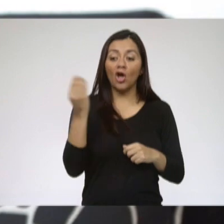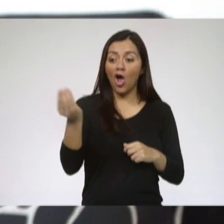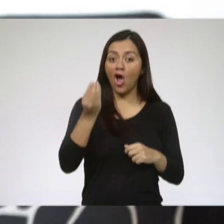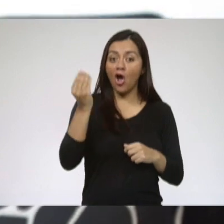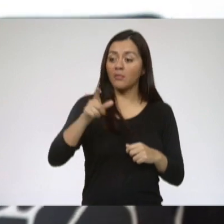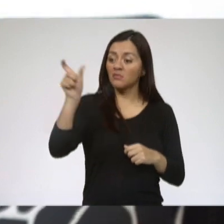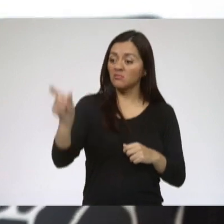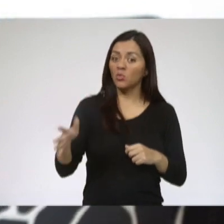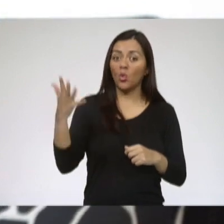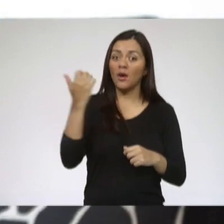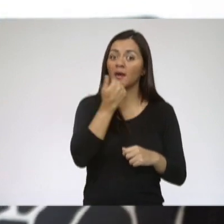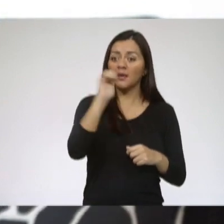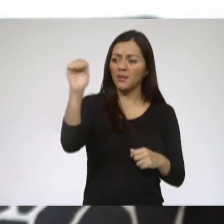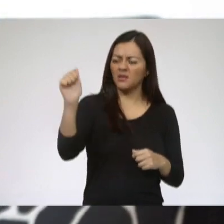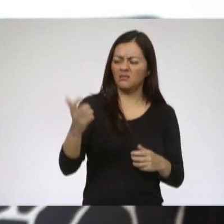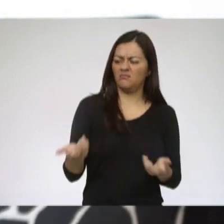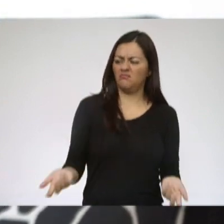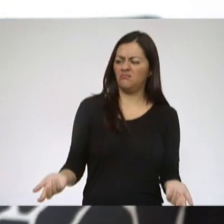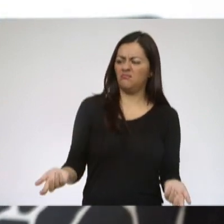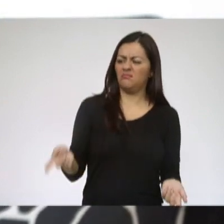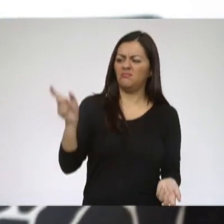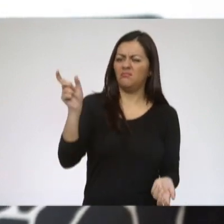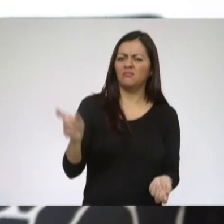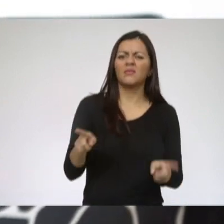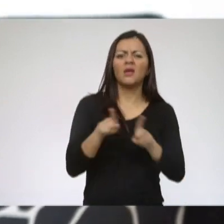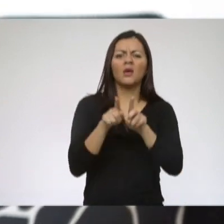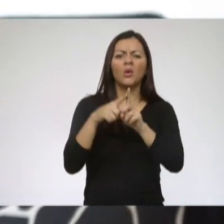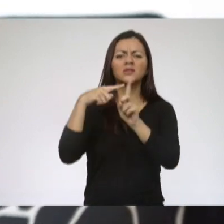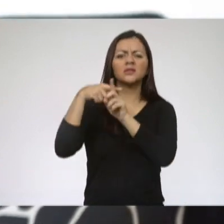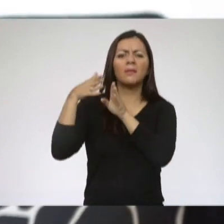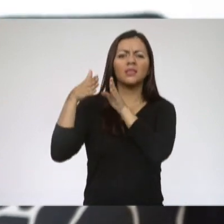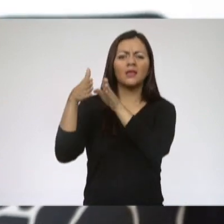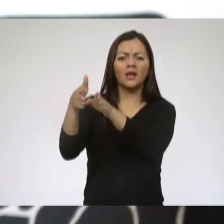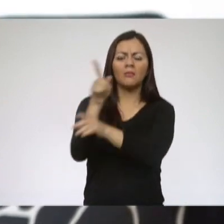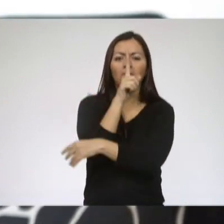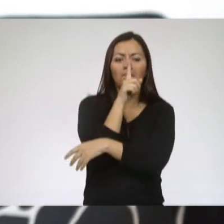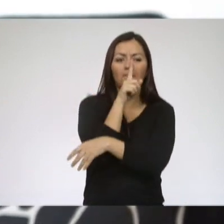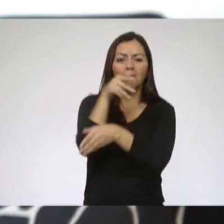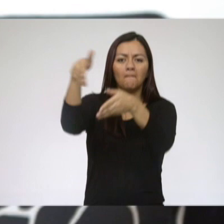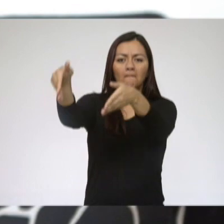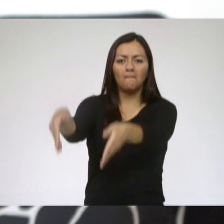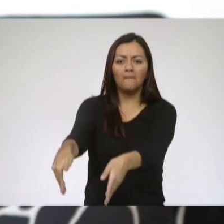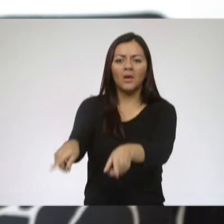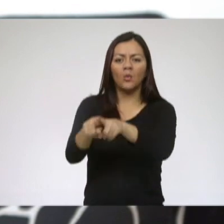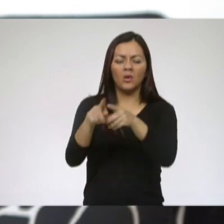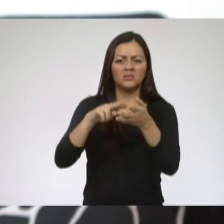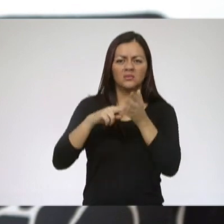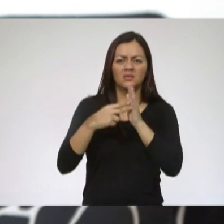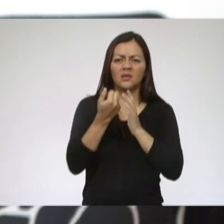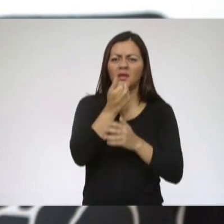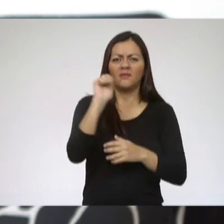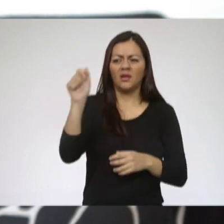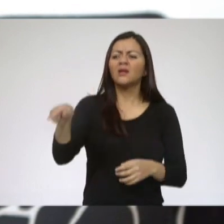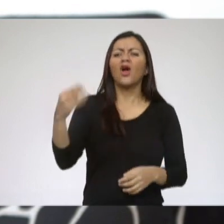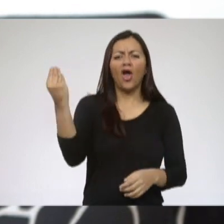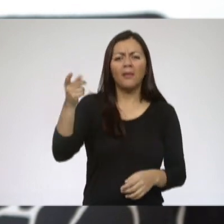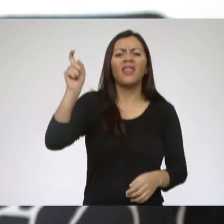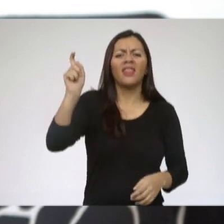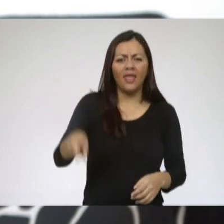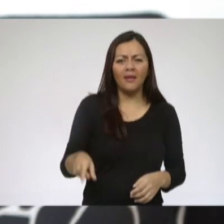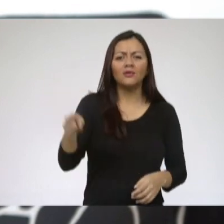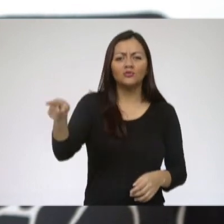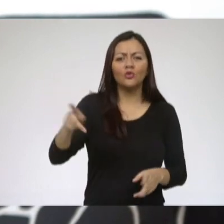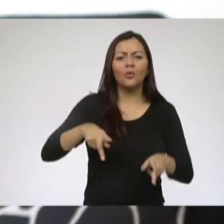rebelde. Es como más o menos un cementerio, una tumba en donde no se revela nada, en donde simplemente